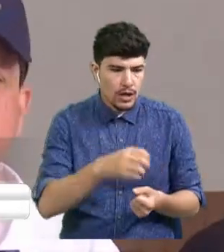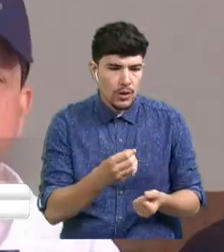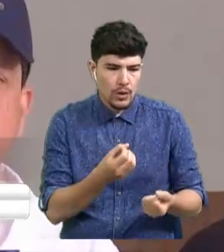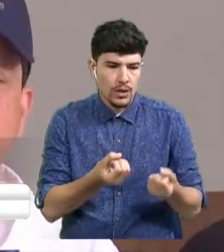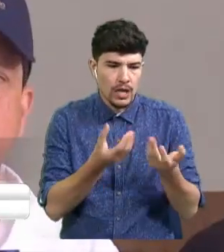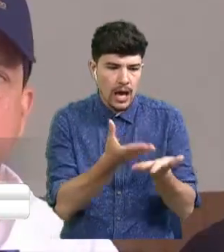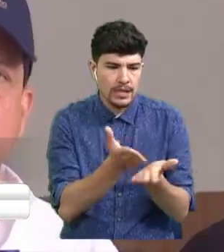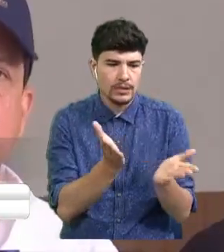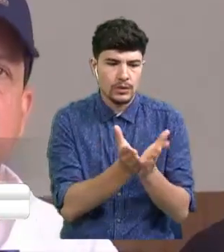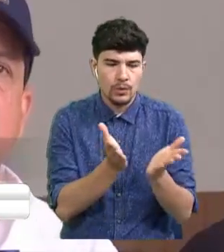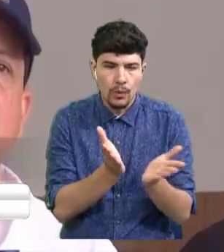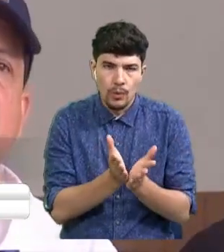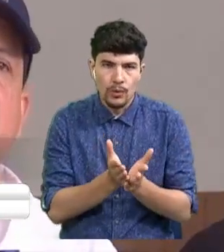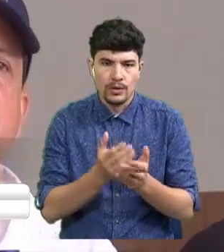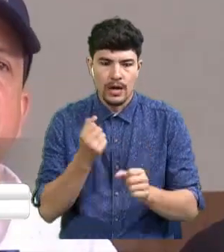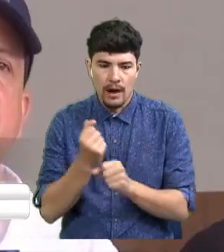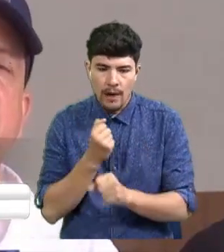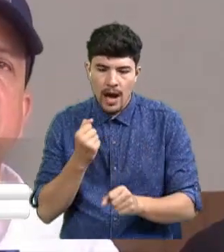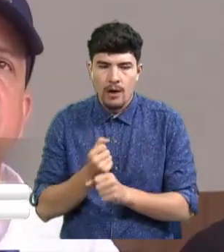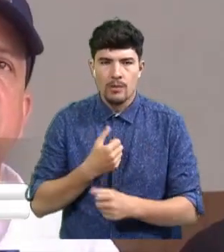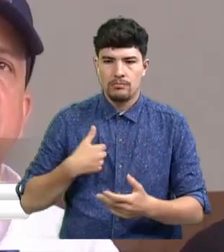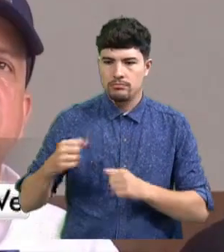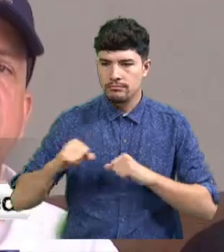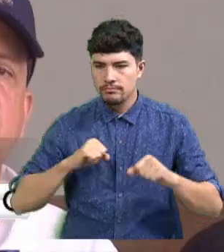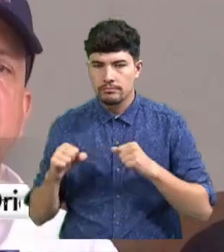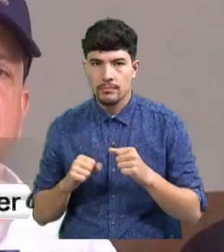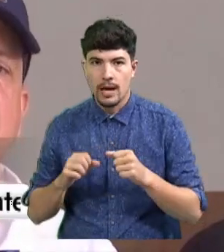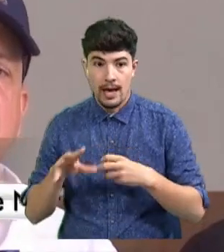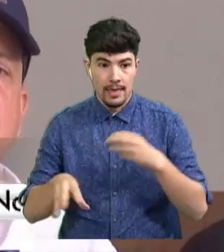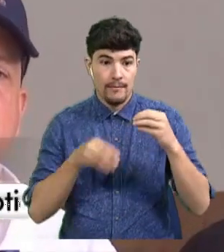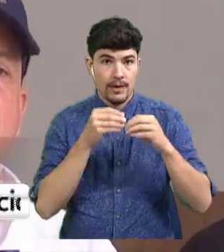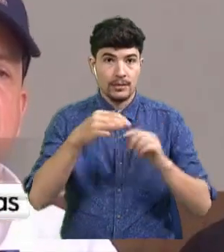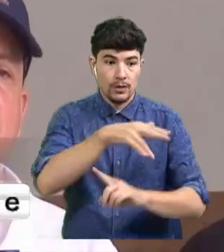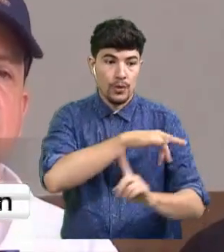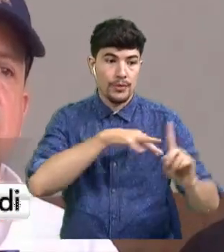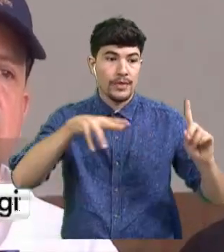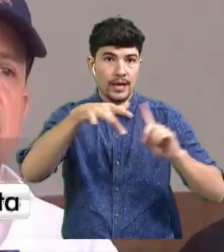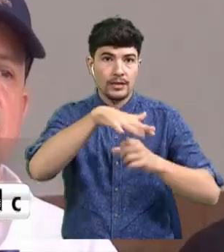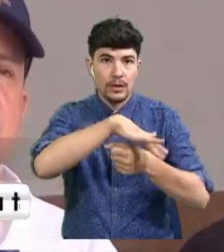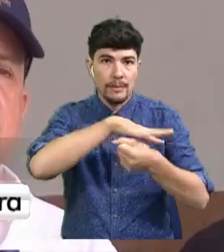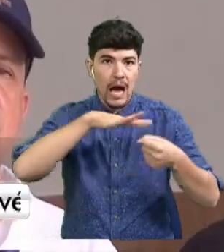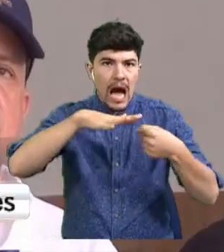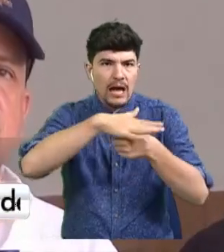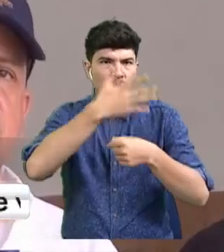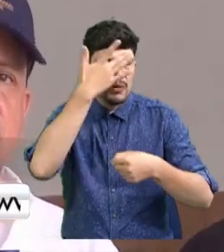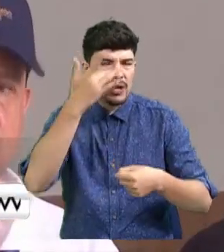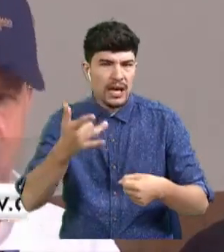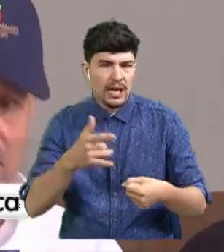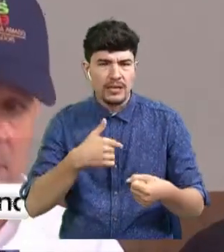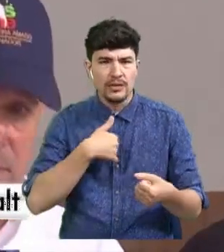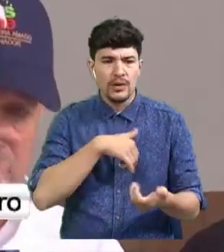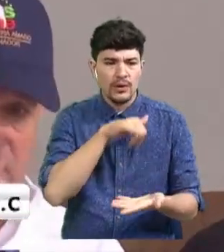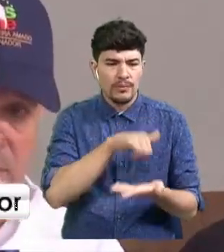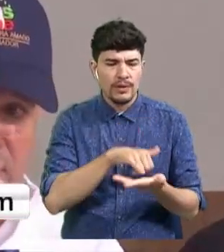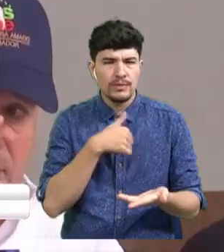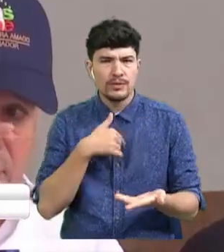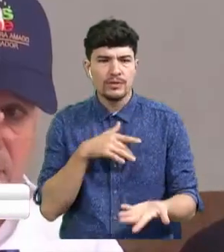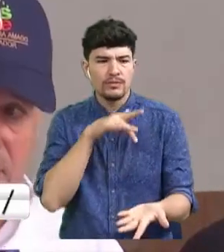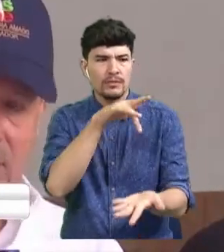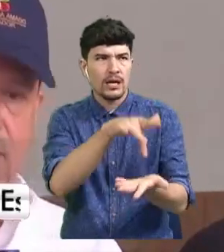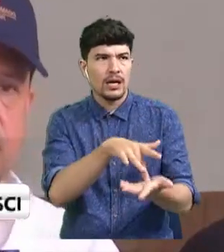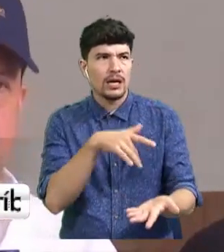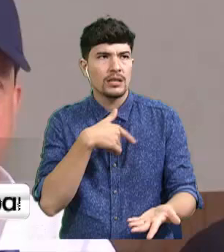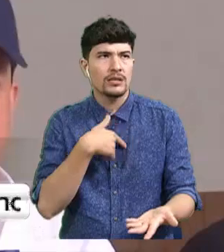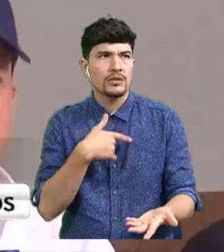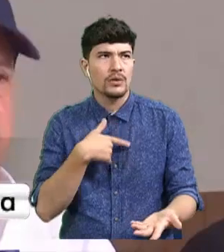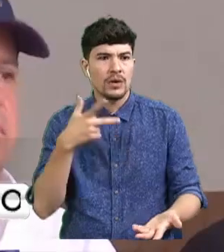Pero además, el entorno en el barrio, en la comunidad. Porque no es lo mismo yo llegar a verme unas tijeras de